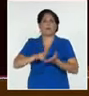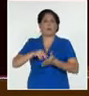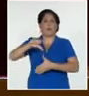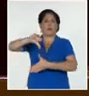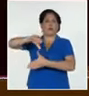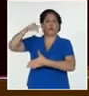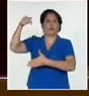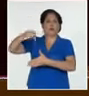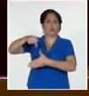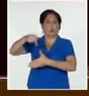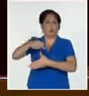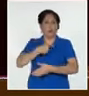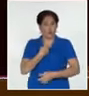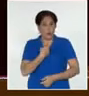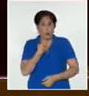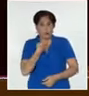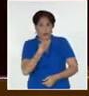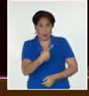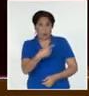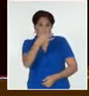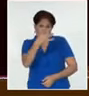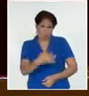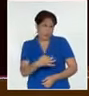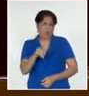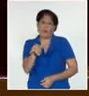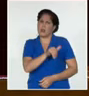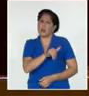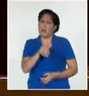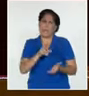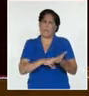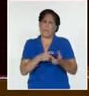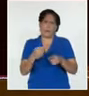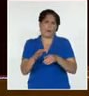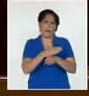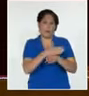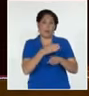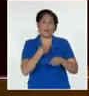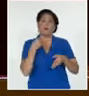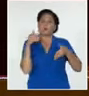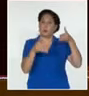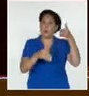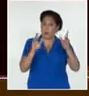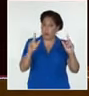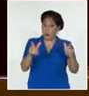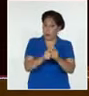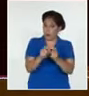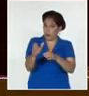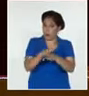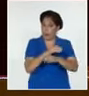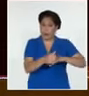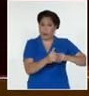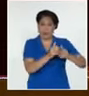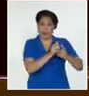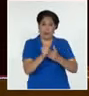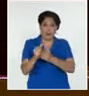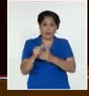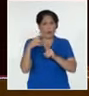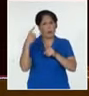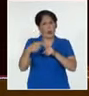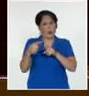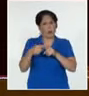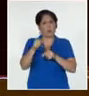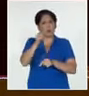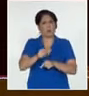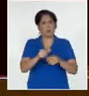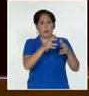los nuestros, que se parecen mucho. Tuvimos numerosos encuentros bilaterales con líderes y otras personalidades